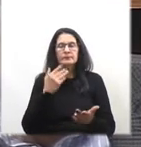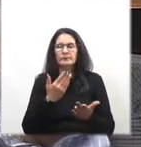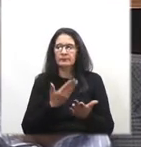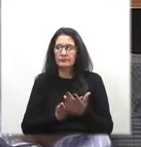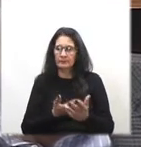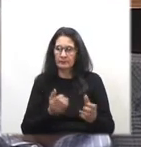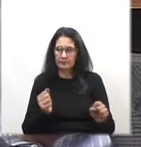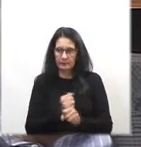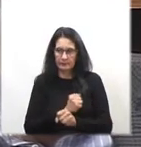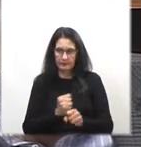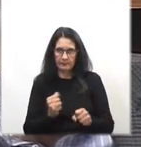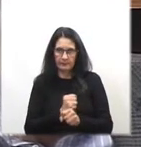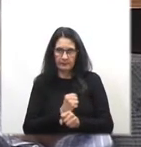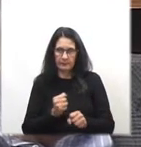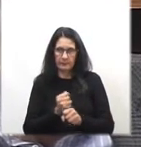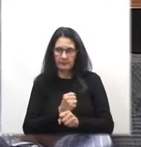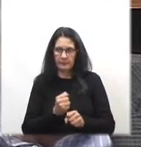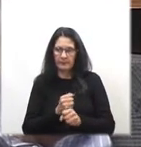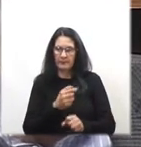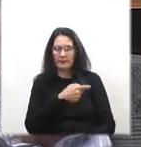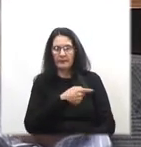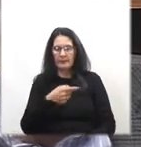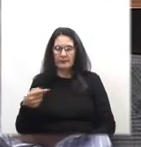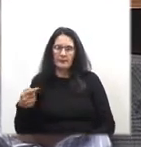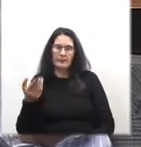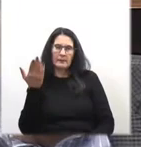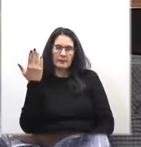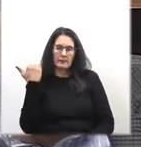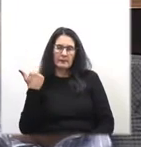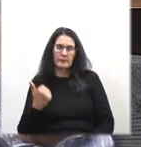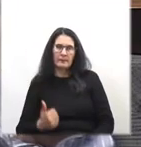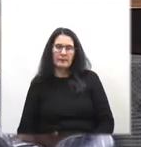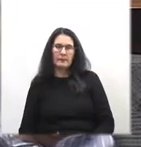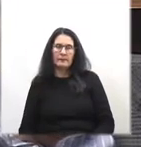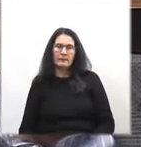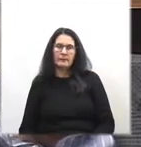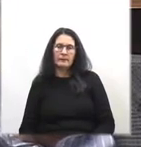se aprobó en la sesión de la semana pasada.